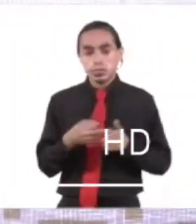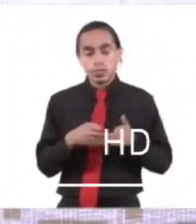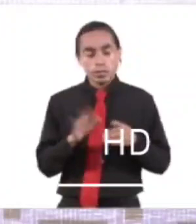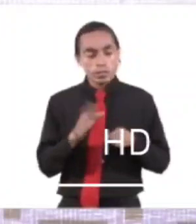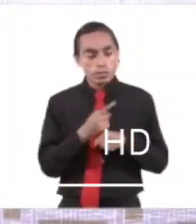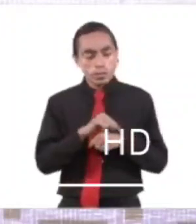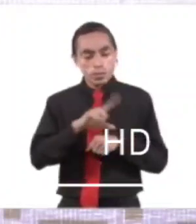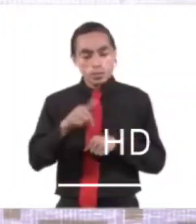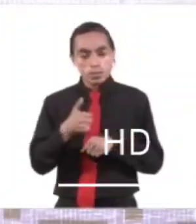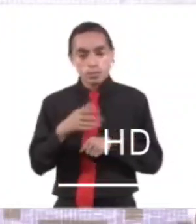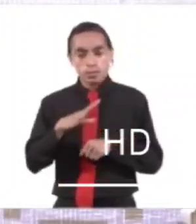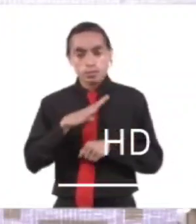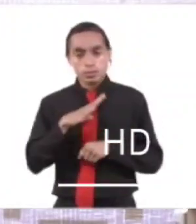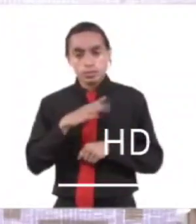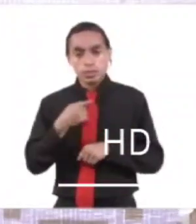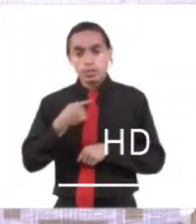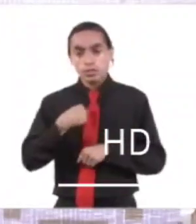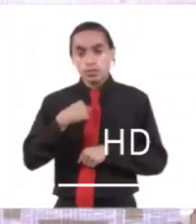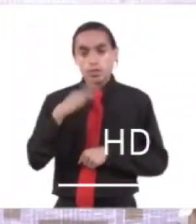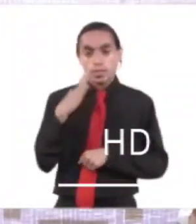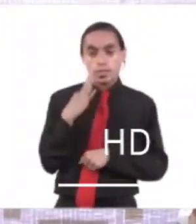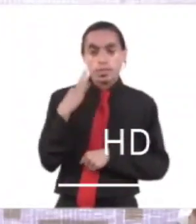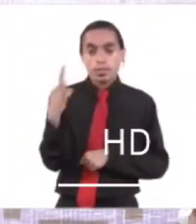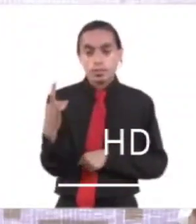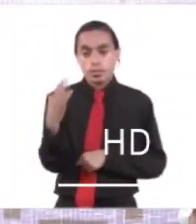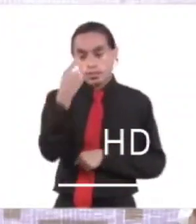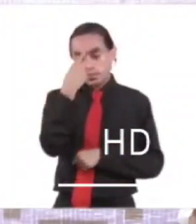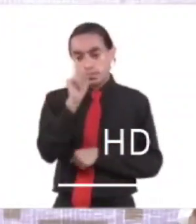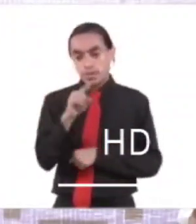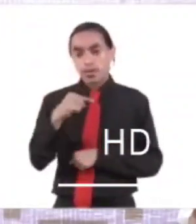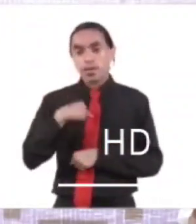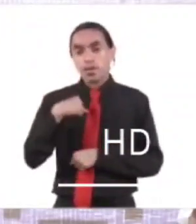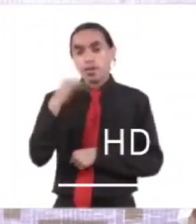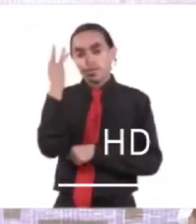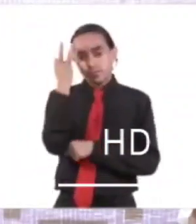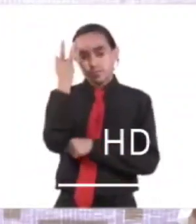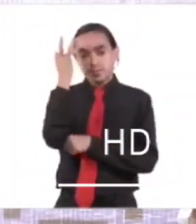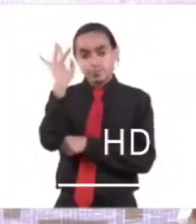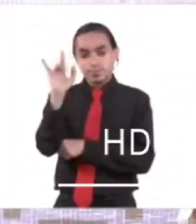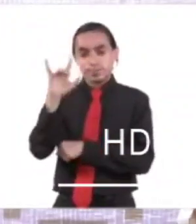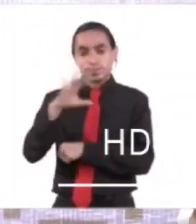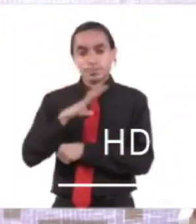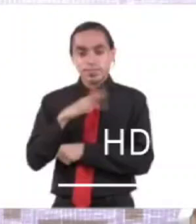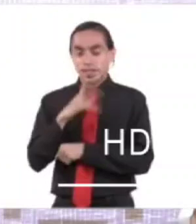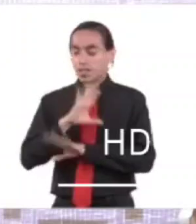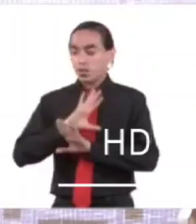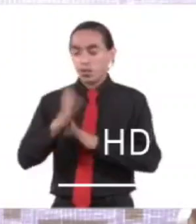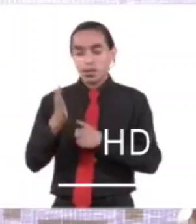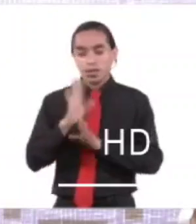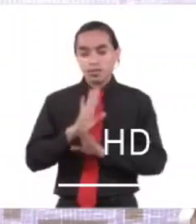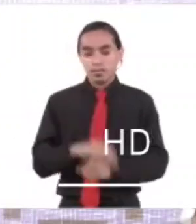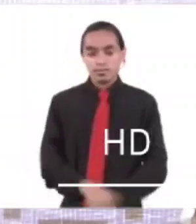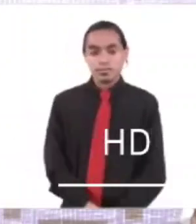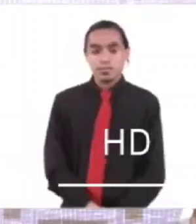sigue es mi autocandidatura a la canonización, y de allí sí me detengo.